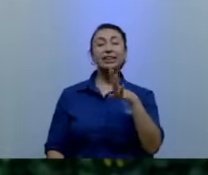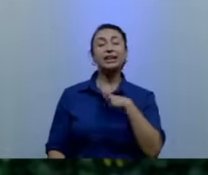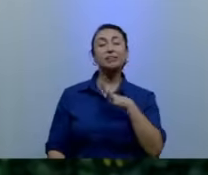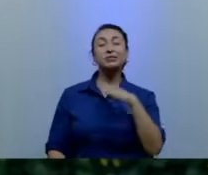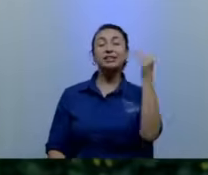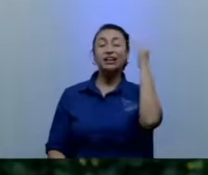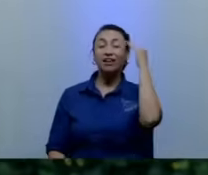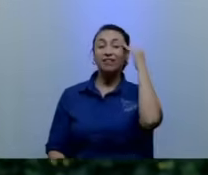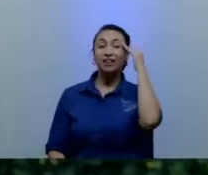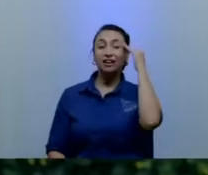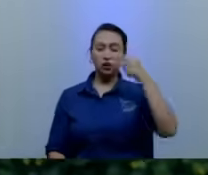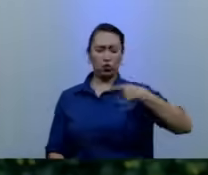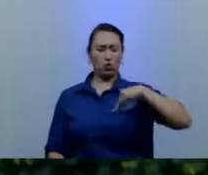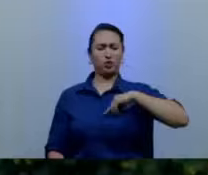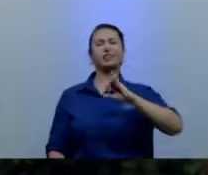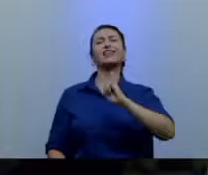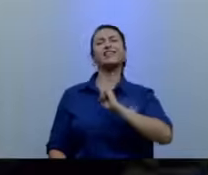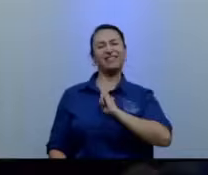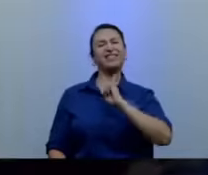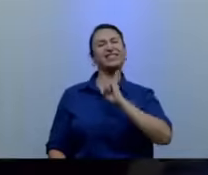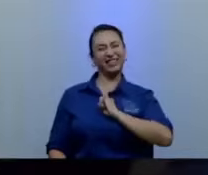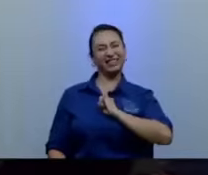al rey bendito.